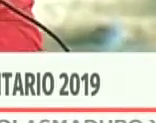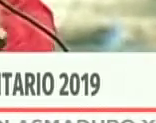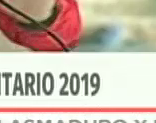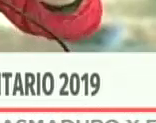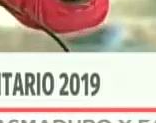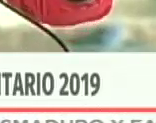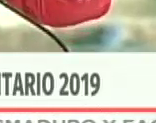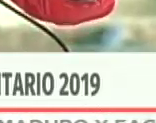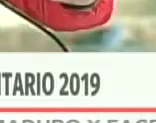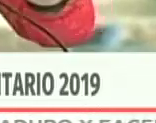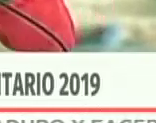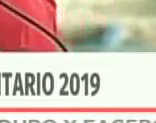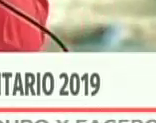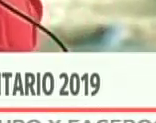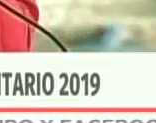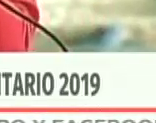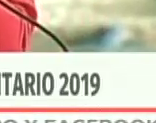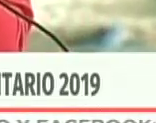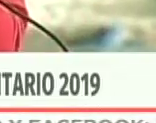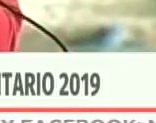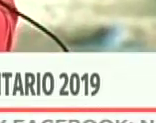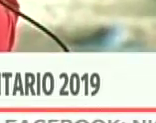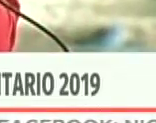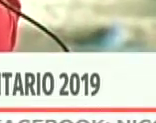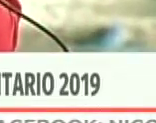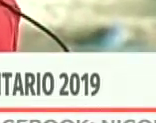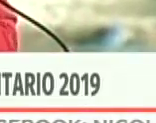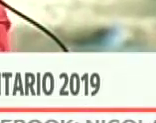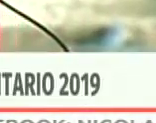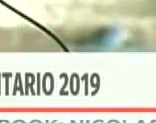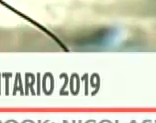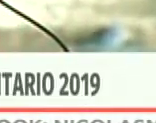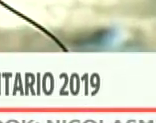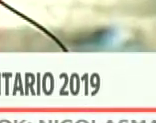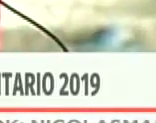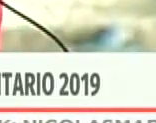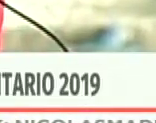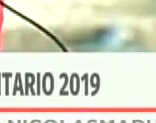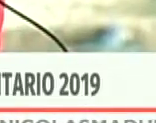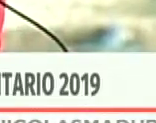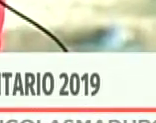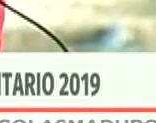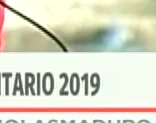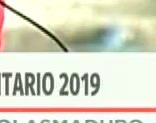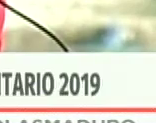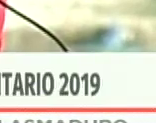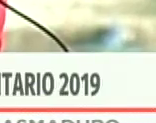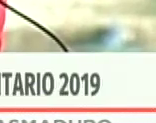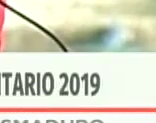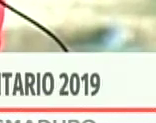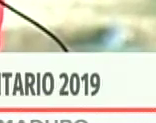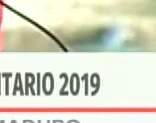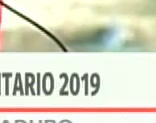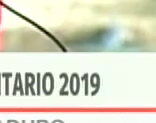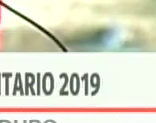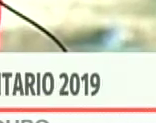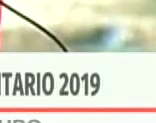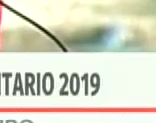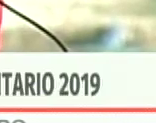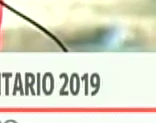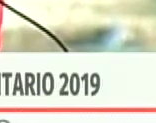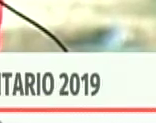Nacionales Estudiantiles, porque ahí está la semilla de la generación de oro, ahí está la semilla del talento deportivo nacional. Destacar, presidente, que en estos Juegos